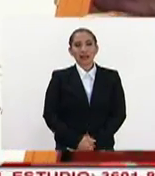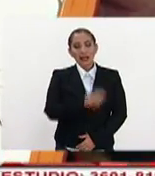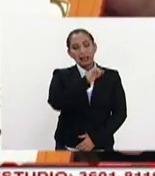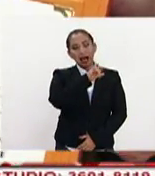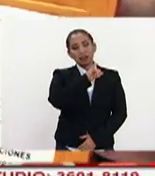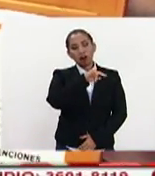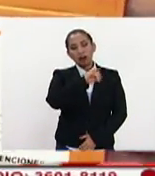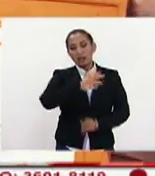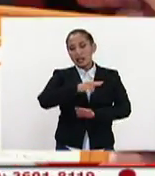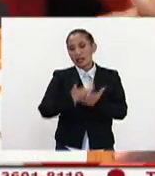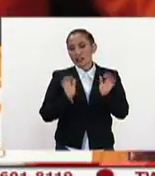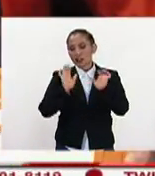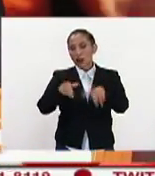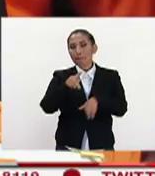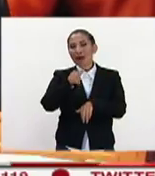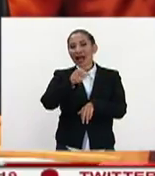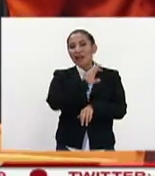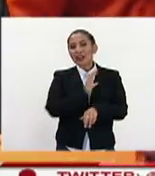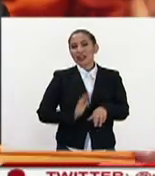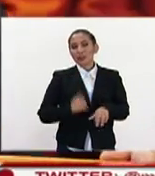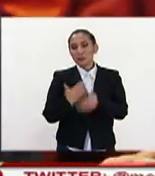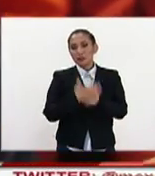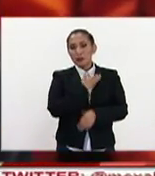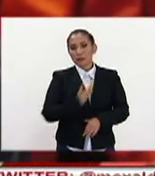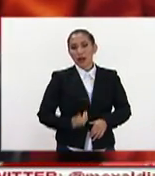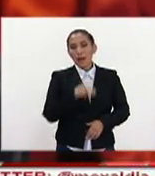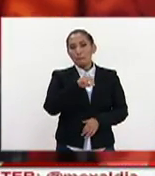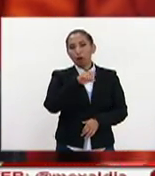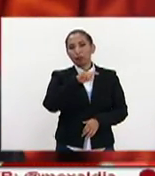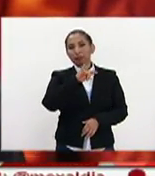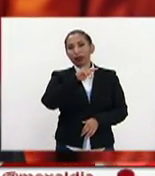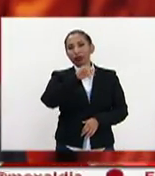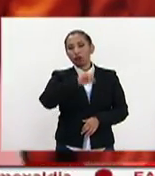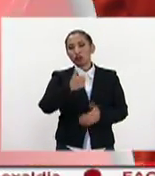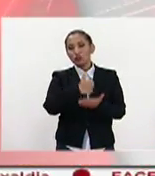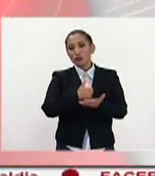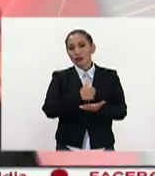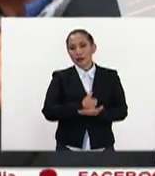Ricardo Anaya se registra como precandidato presidencial por Movimiento Ciudadano.